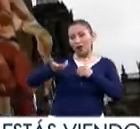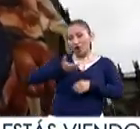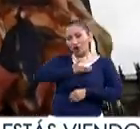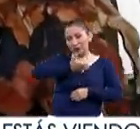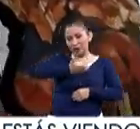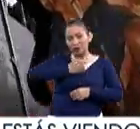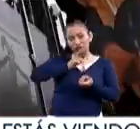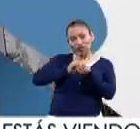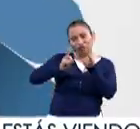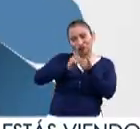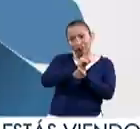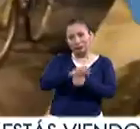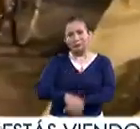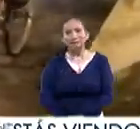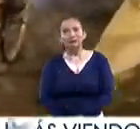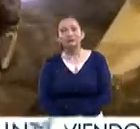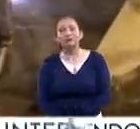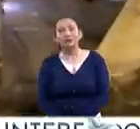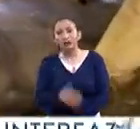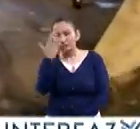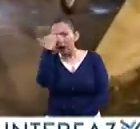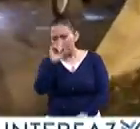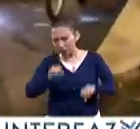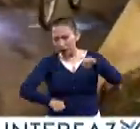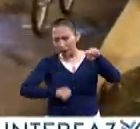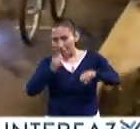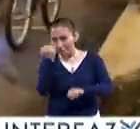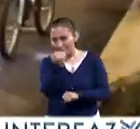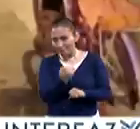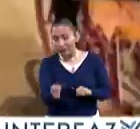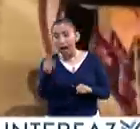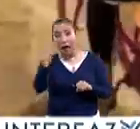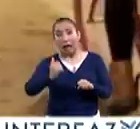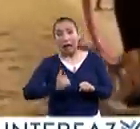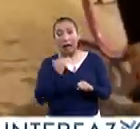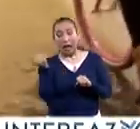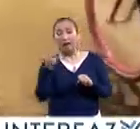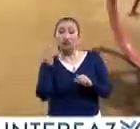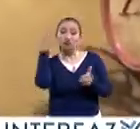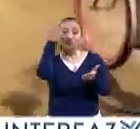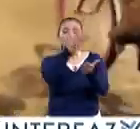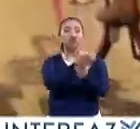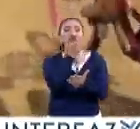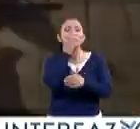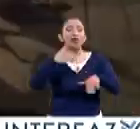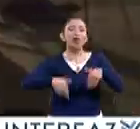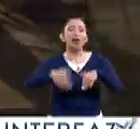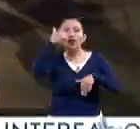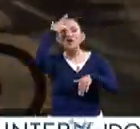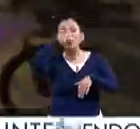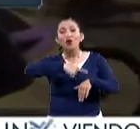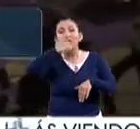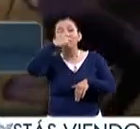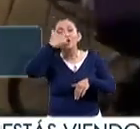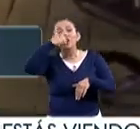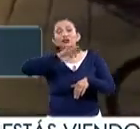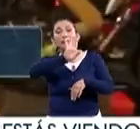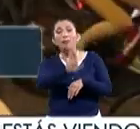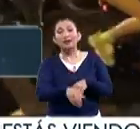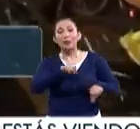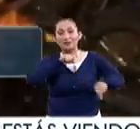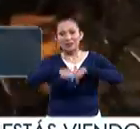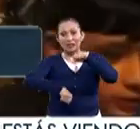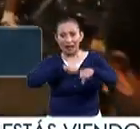de la Constitución. ¿Sabes andar en bicicleta? Aprovecha y lánzate al tradicional paseo nocturno Noche de Muertos